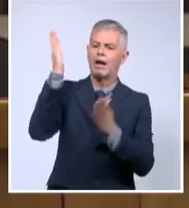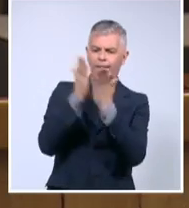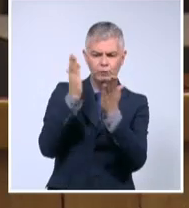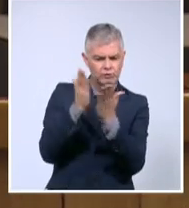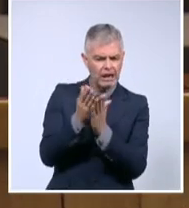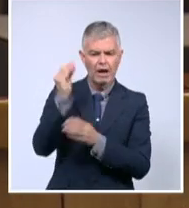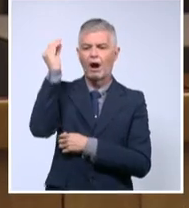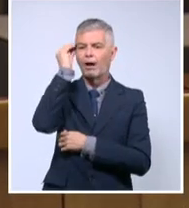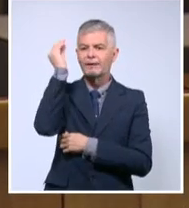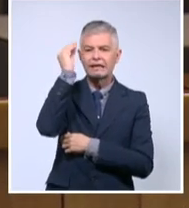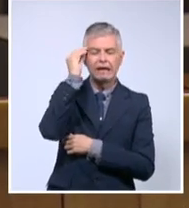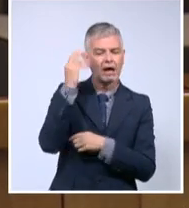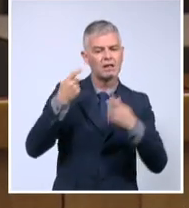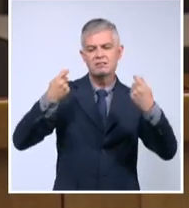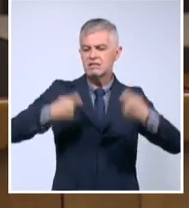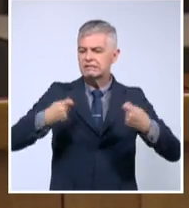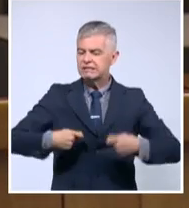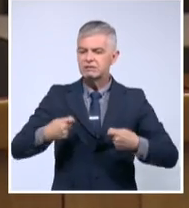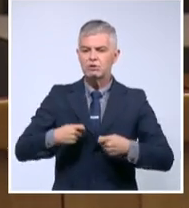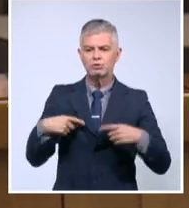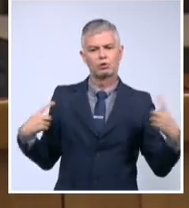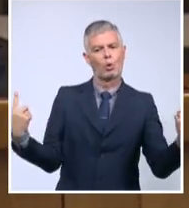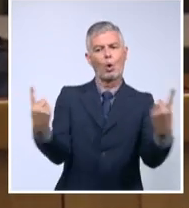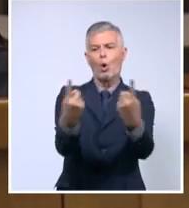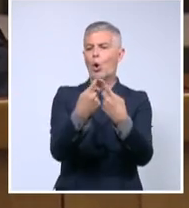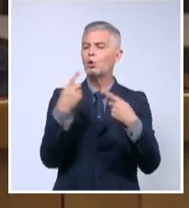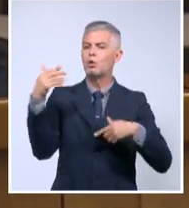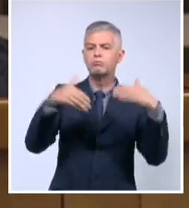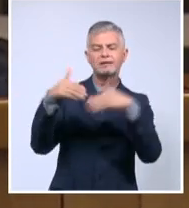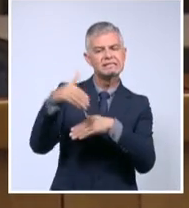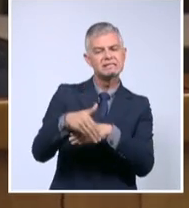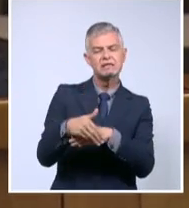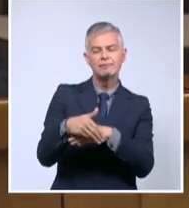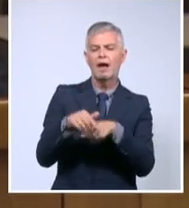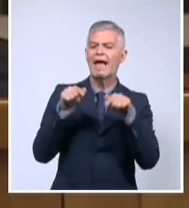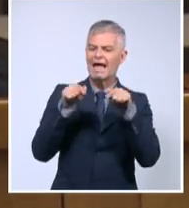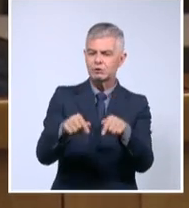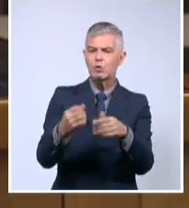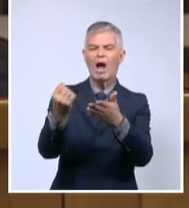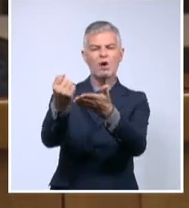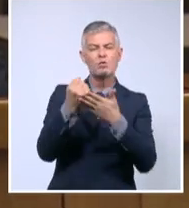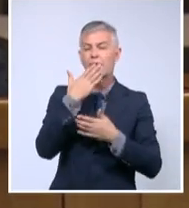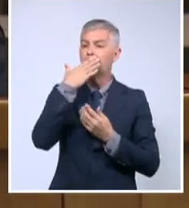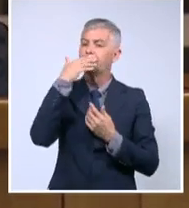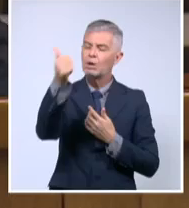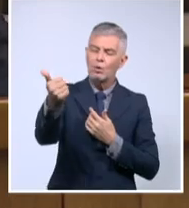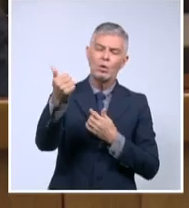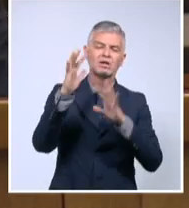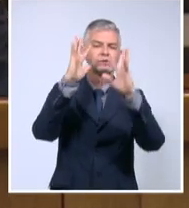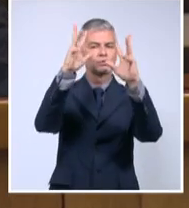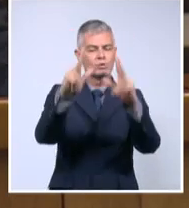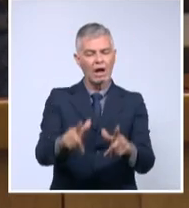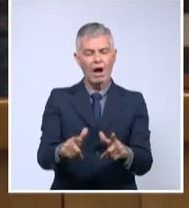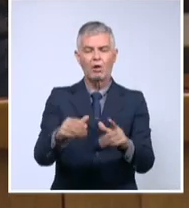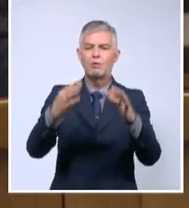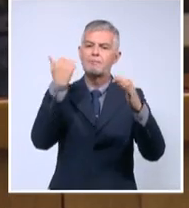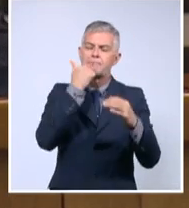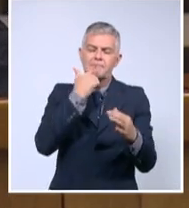aprender y tomar decisiones desde los saberes colectivos conduce siempre por caminos más seguros y más